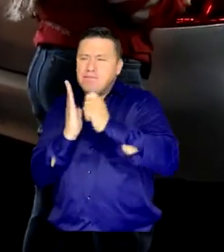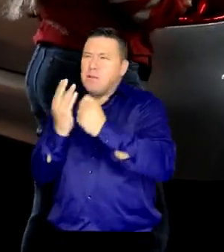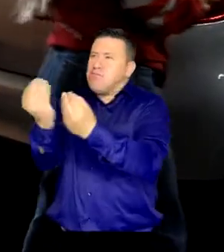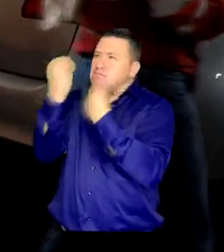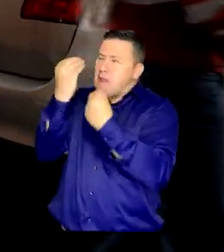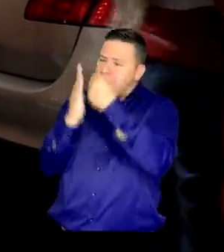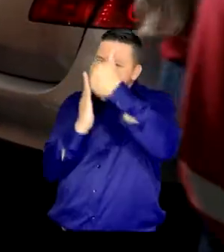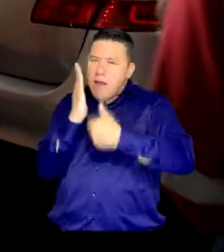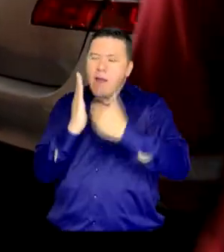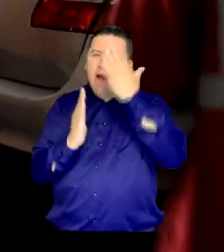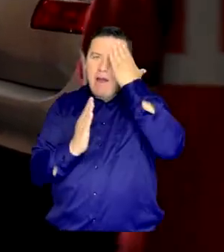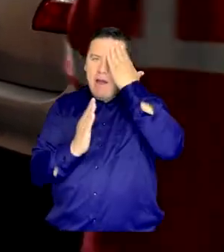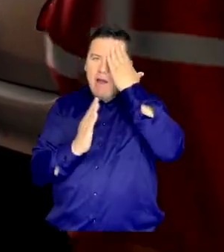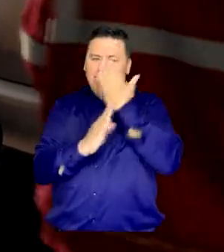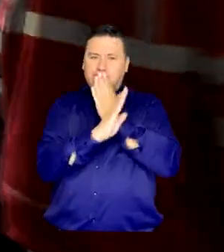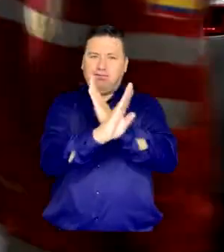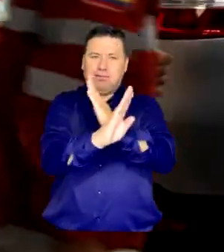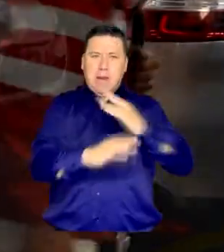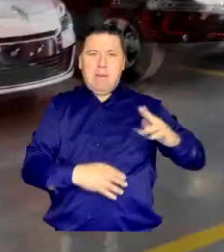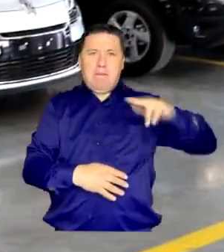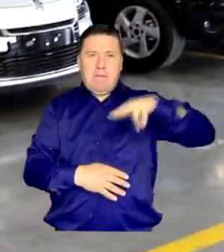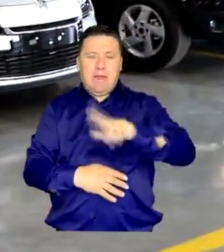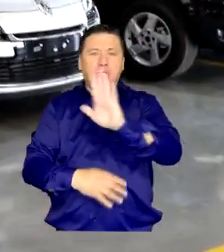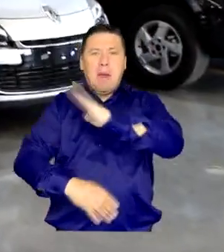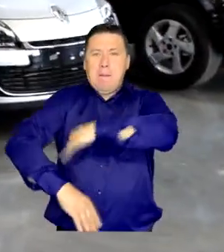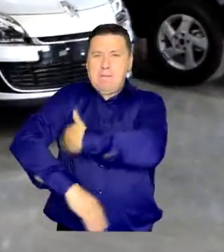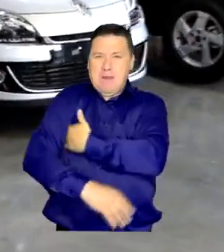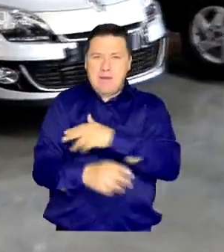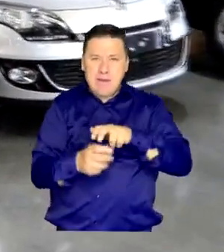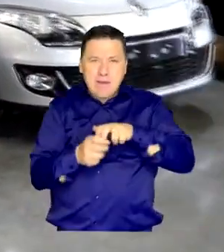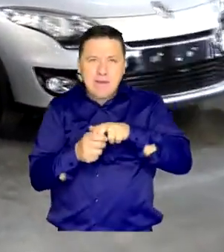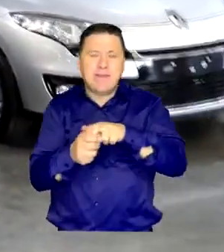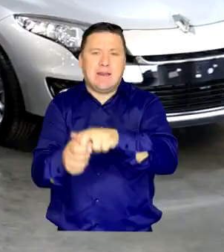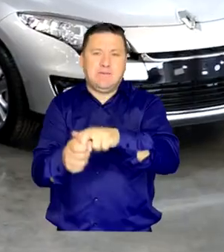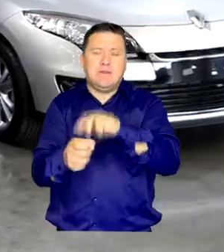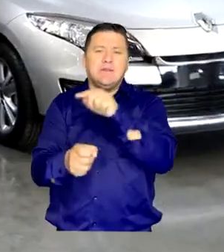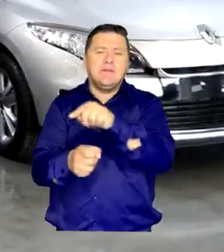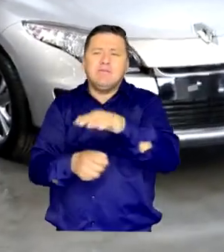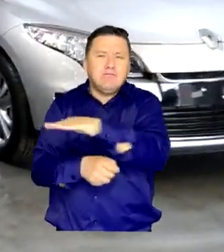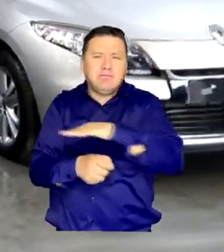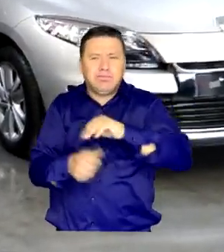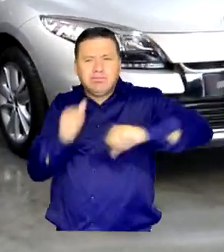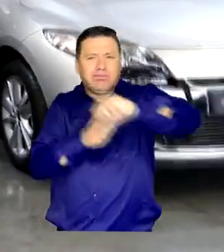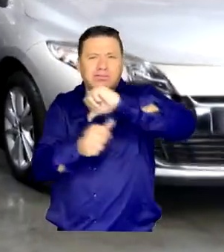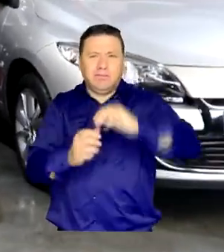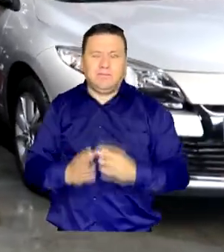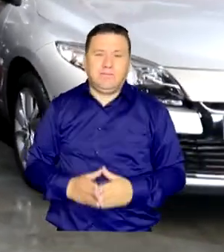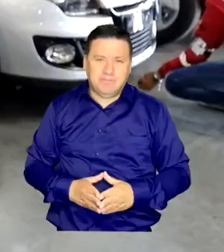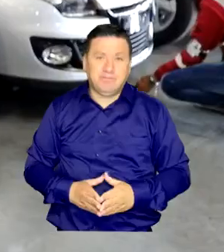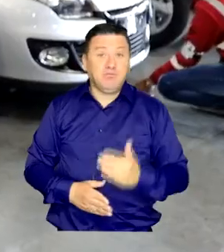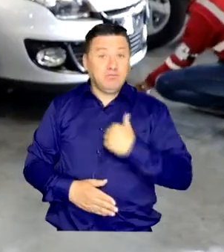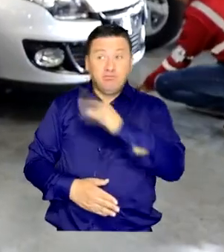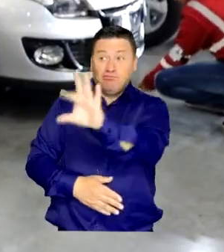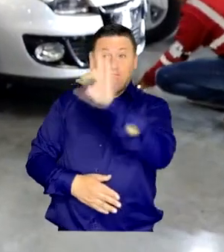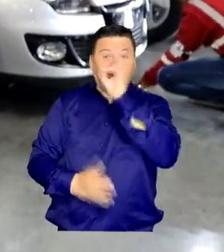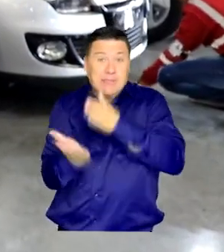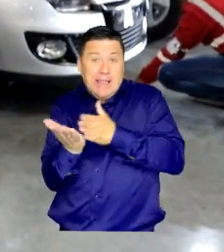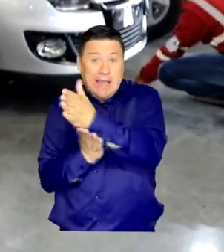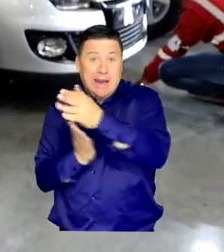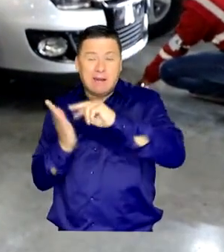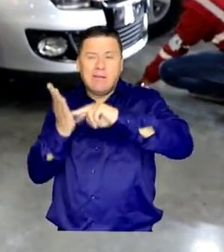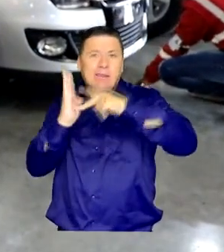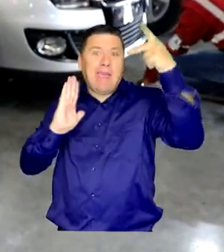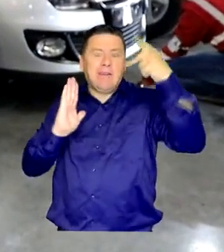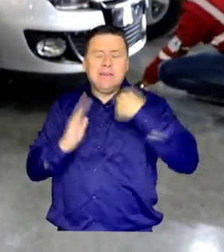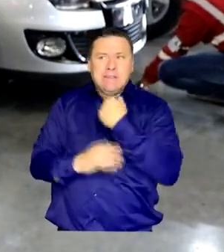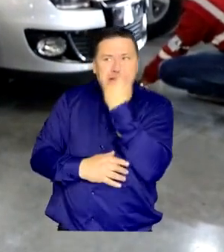documentos que pueden servir para la Agencia Nacional de Seguridad Vial, Ministerio de Transporte y el sector productivo. Bueno, elegí esta